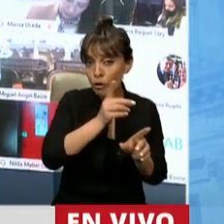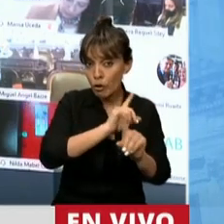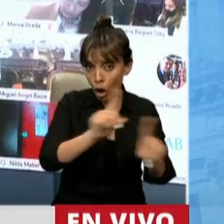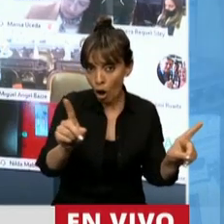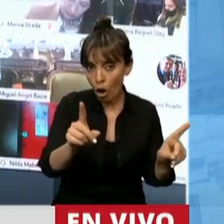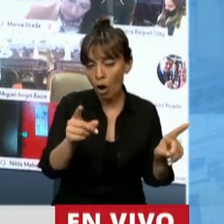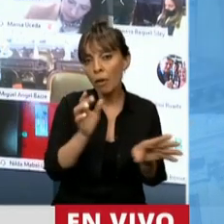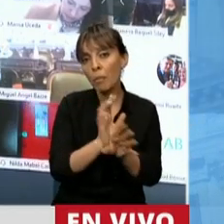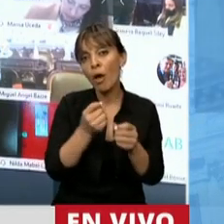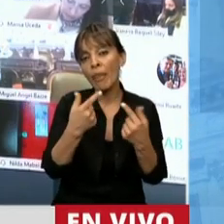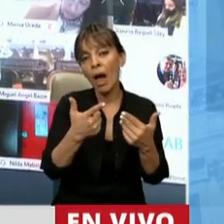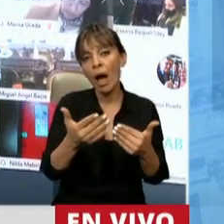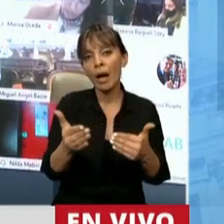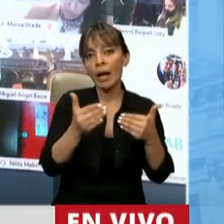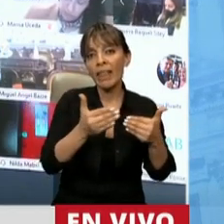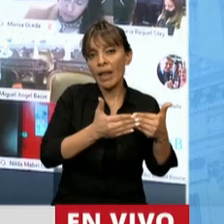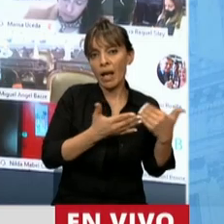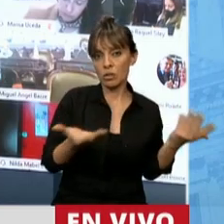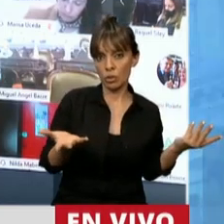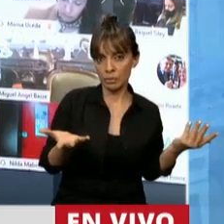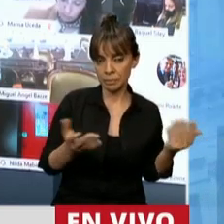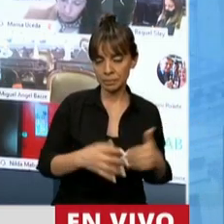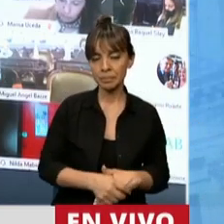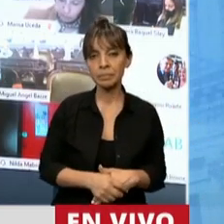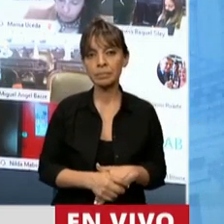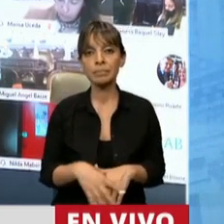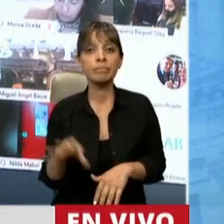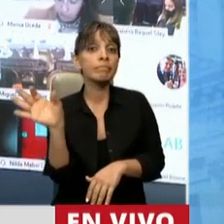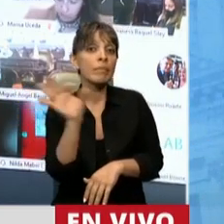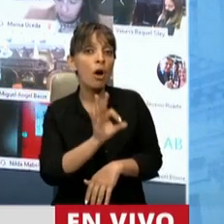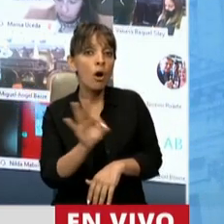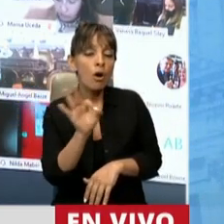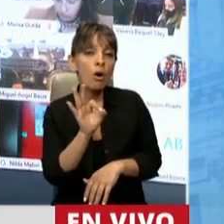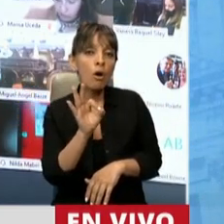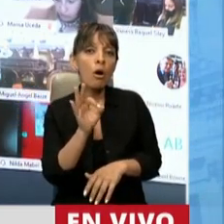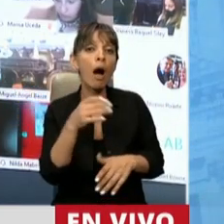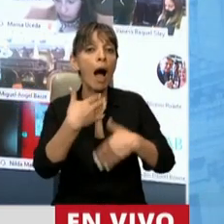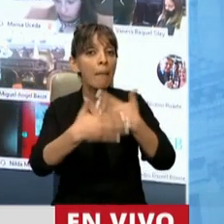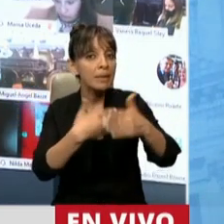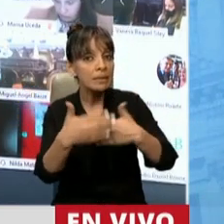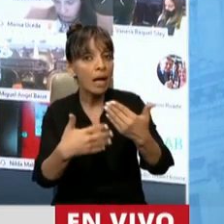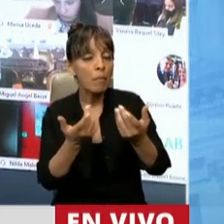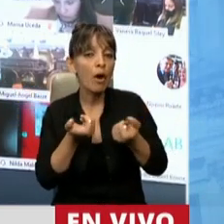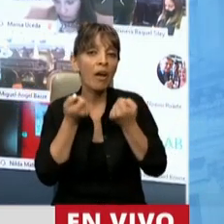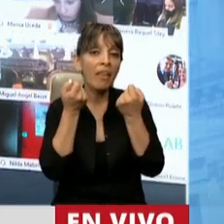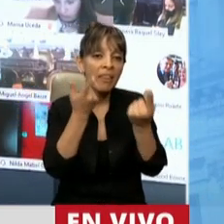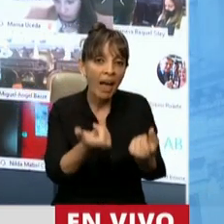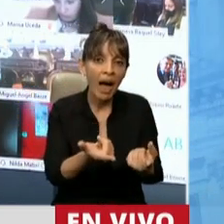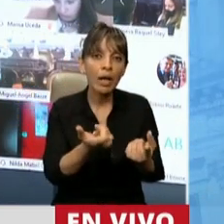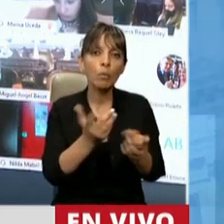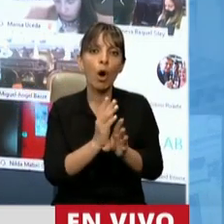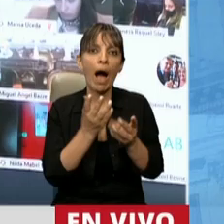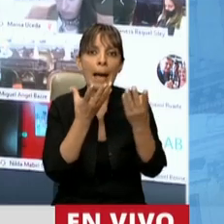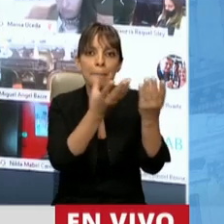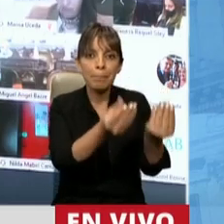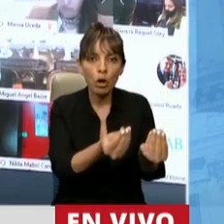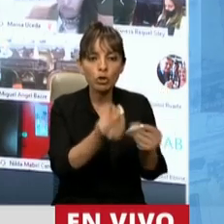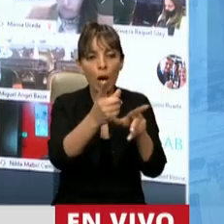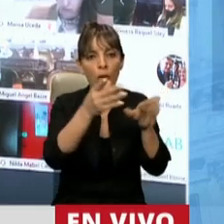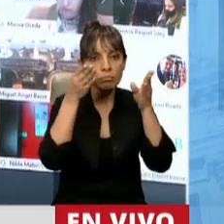ley o otra vez avanzamos en dar una herramienta a